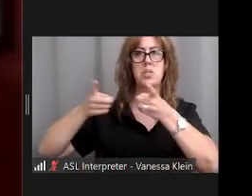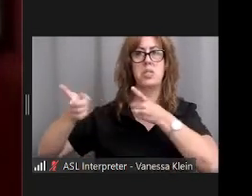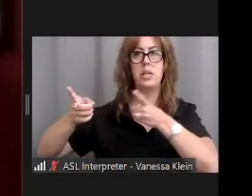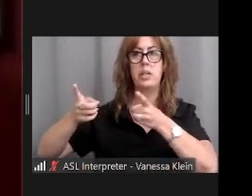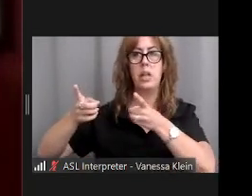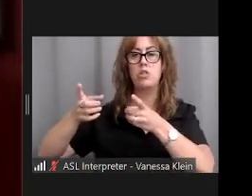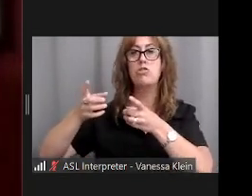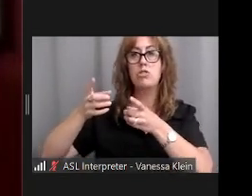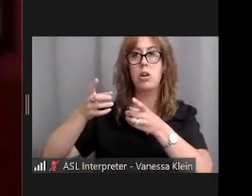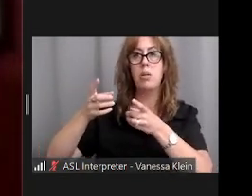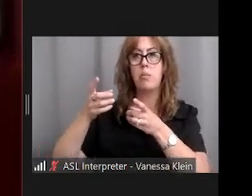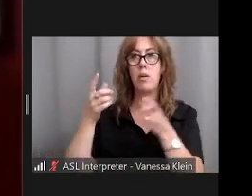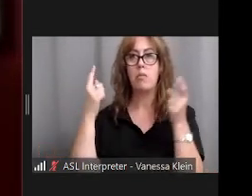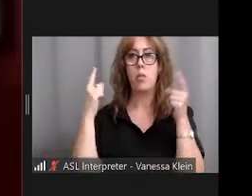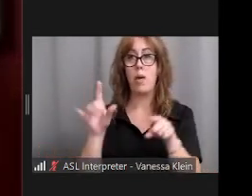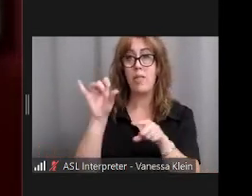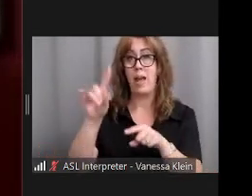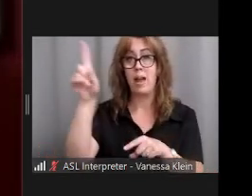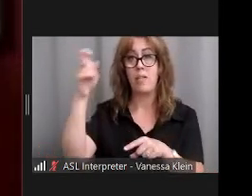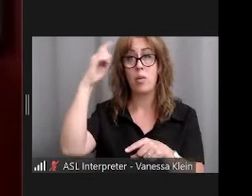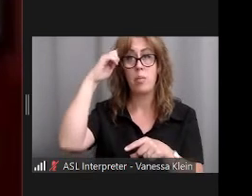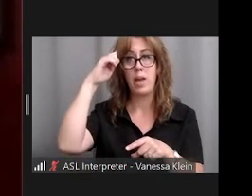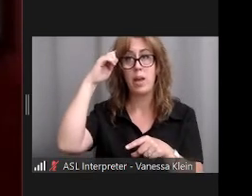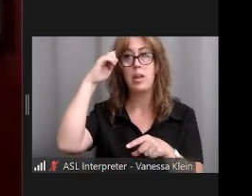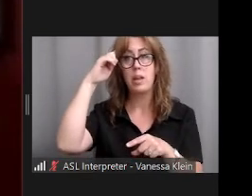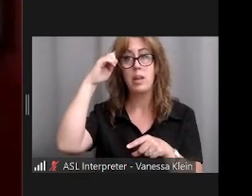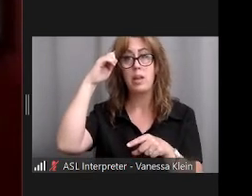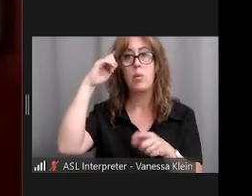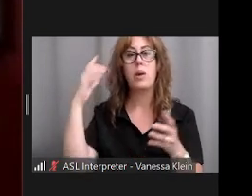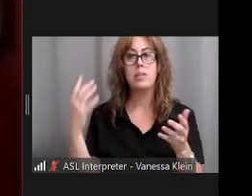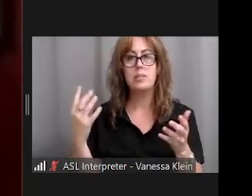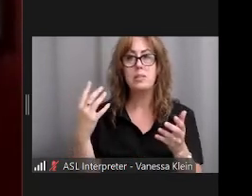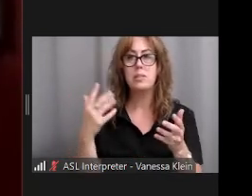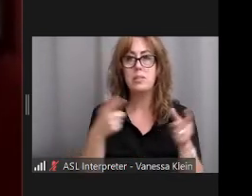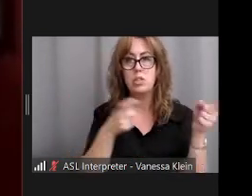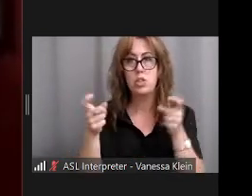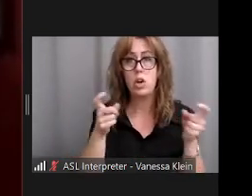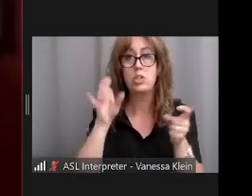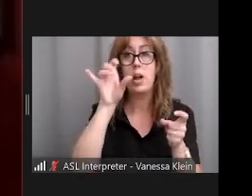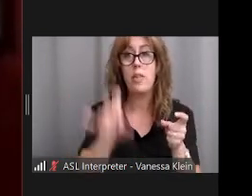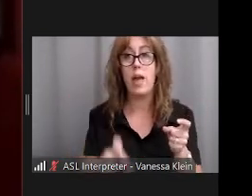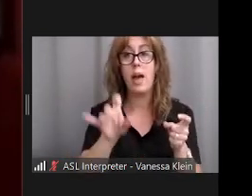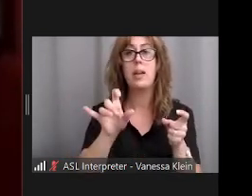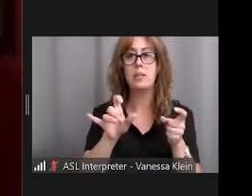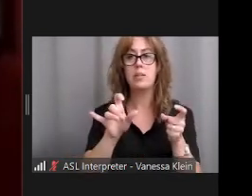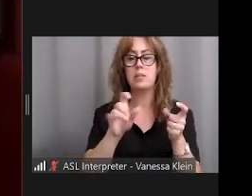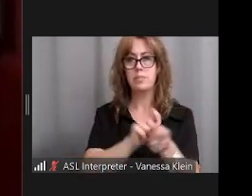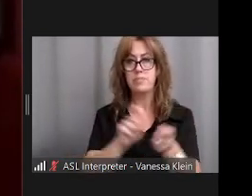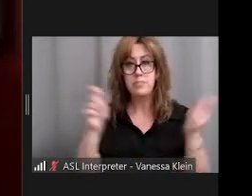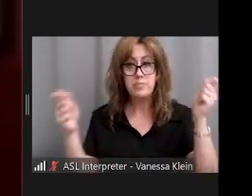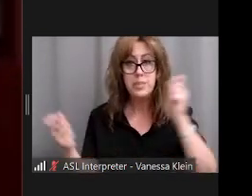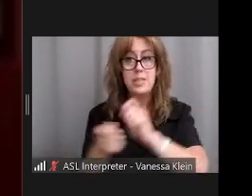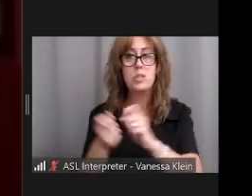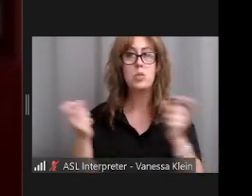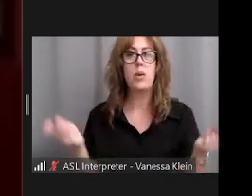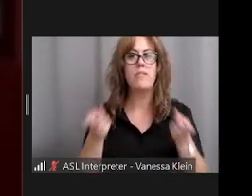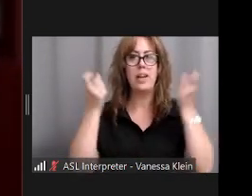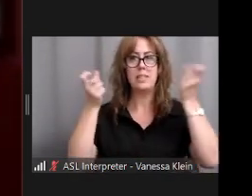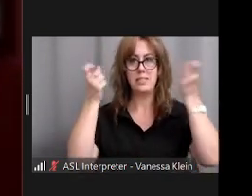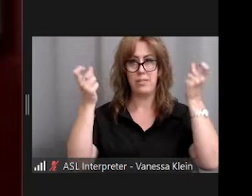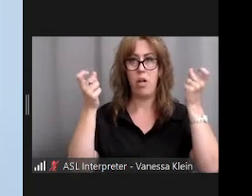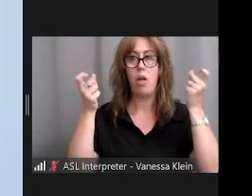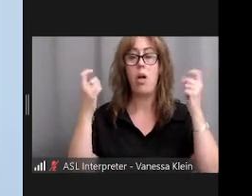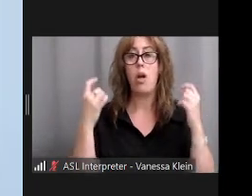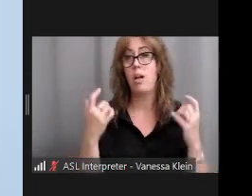charge. That morphed into a festival, and it is what it is